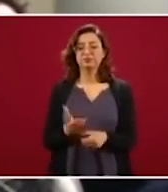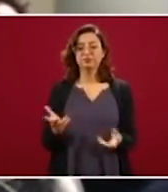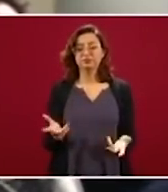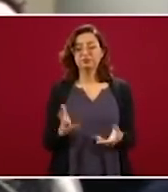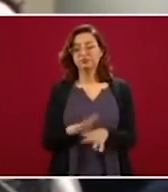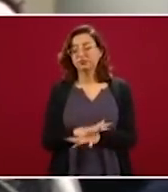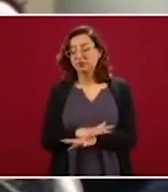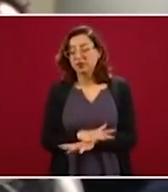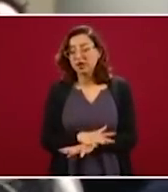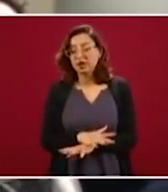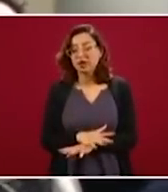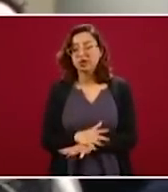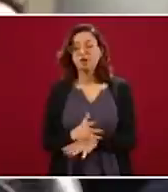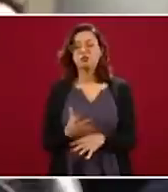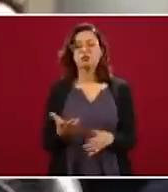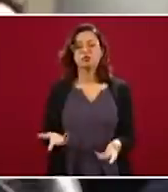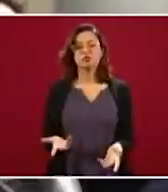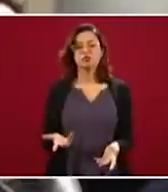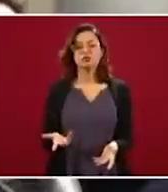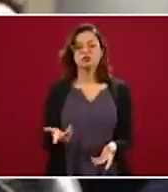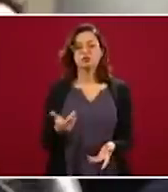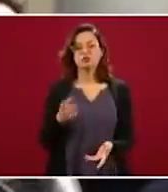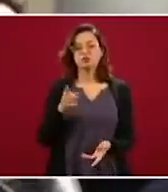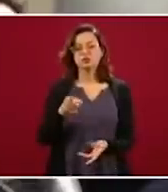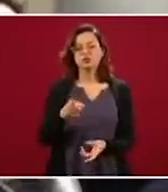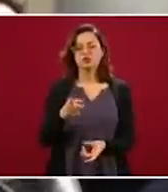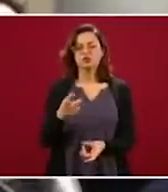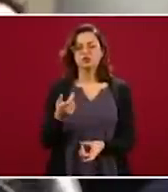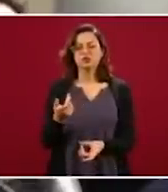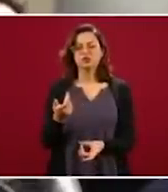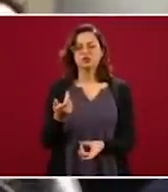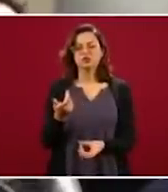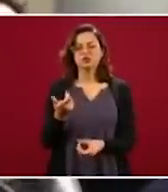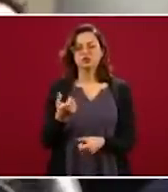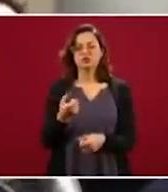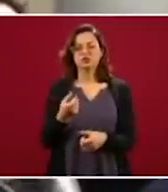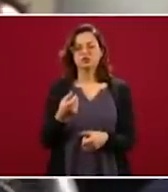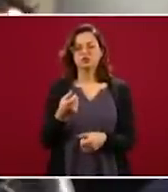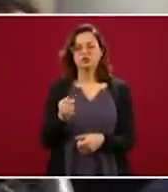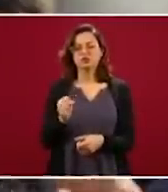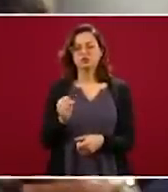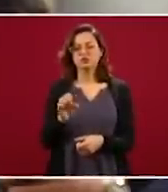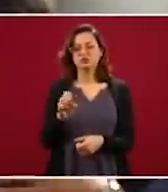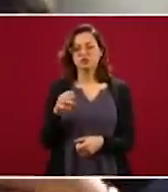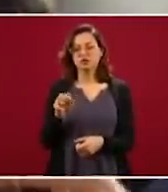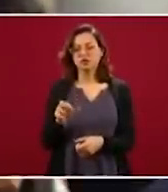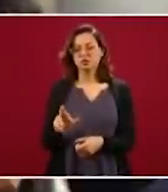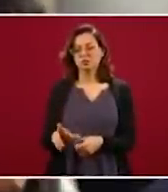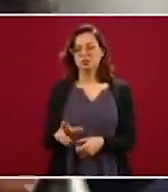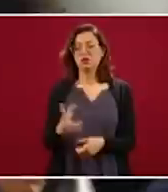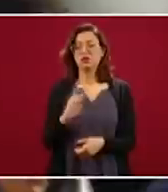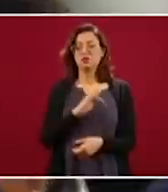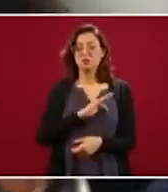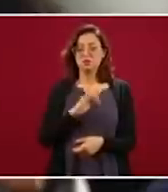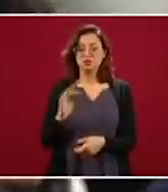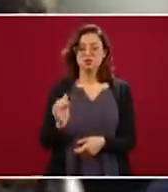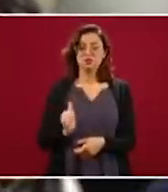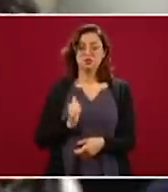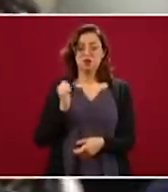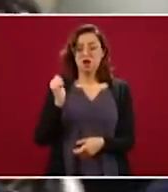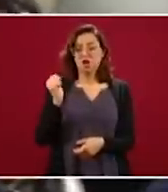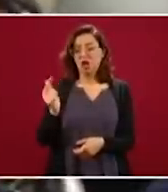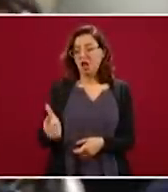cambio de lo que es Marina Mercante a la Secretaría a la Secretaría de Marina para que pudiesen hacer